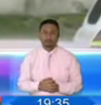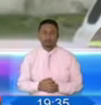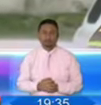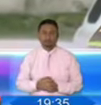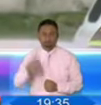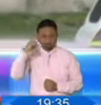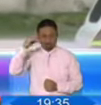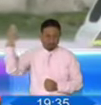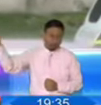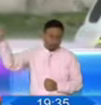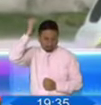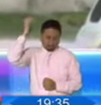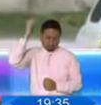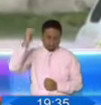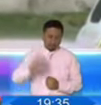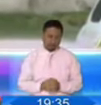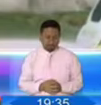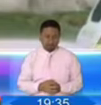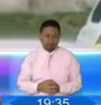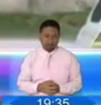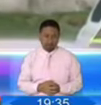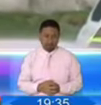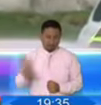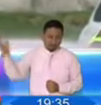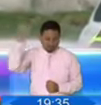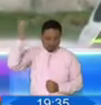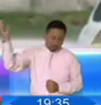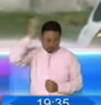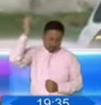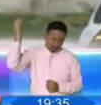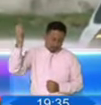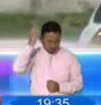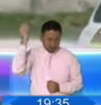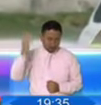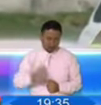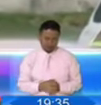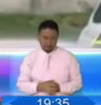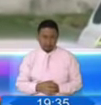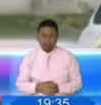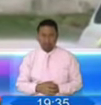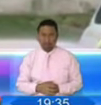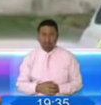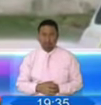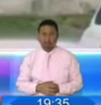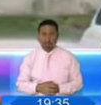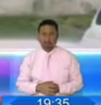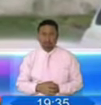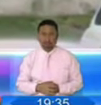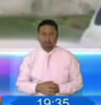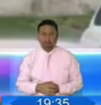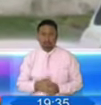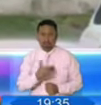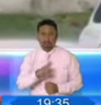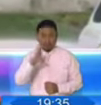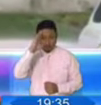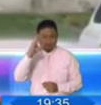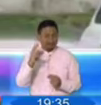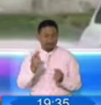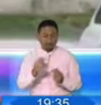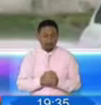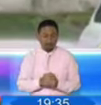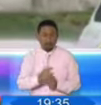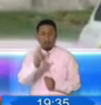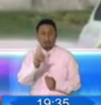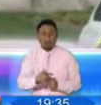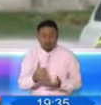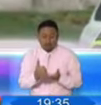la cabeza, dándole varias pedradas. Ventajosamente, aparece la policía, rescatamos al